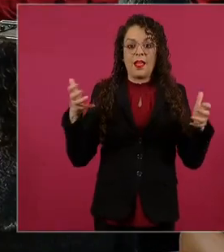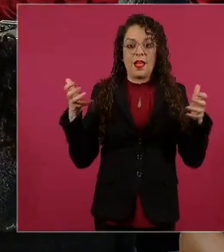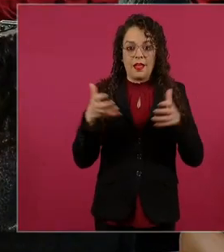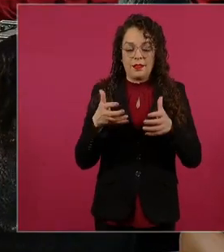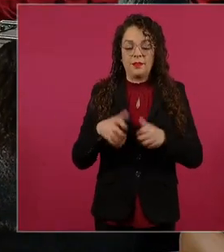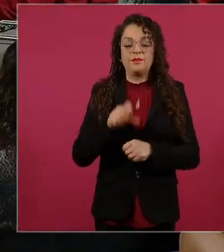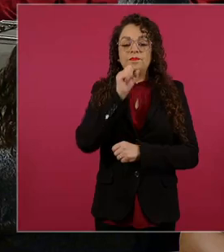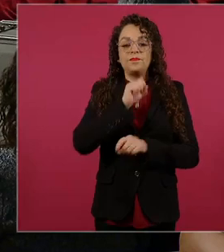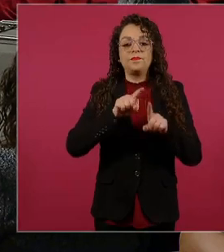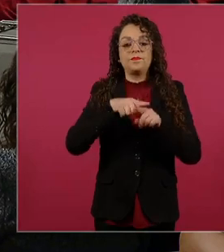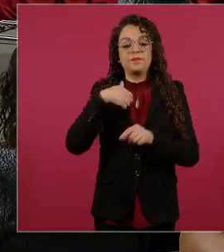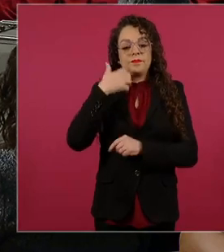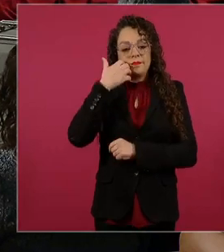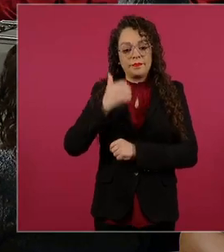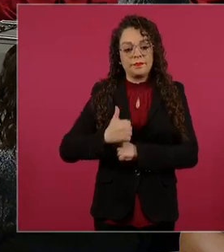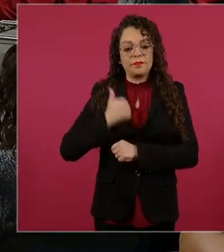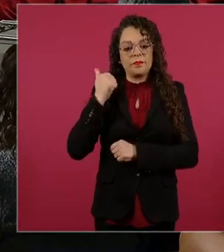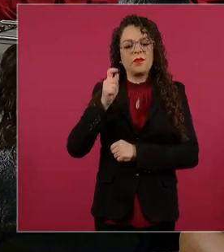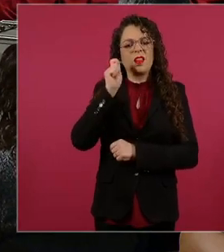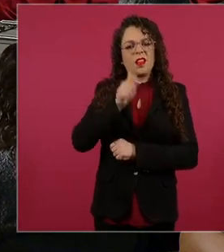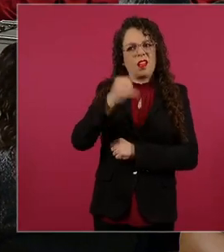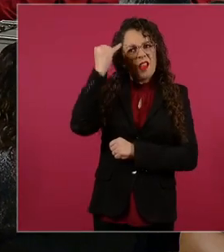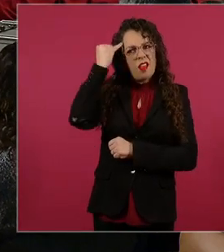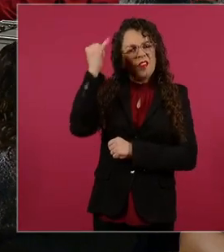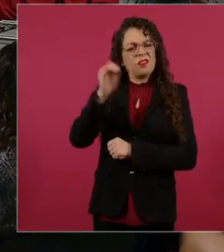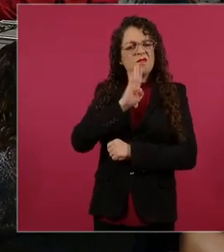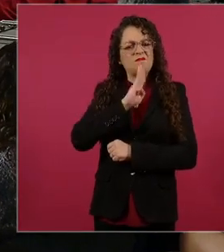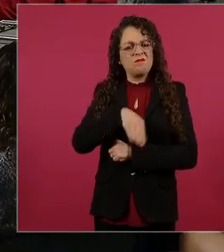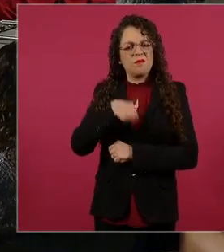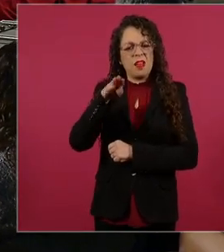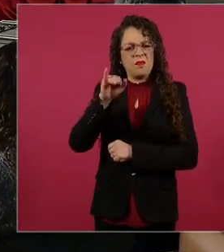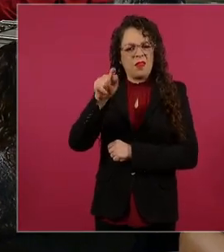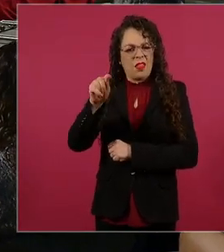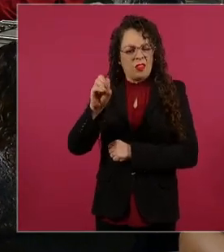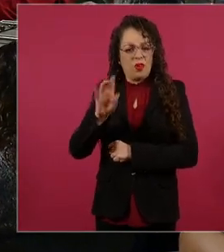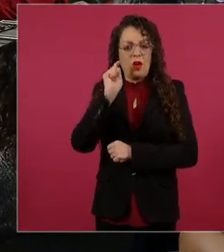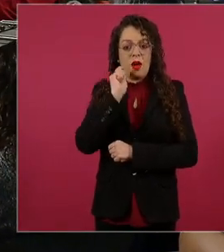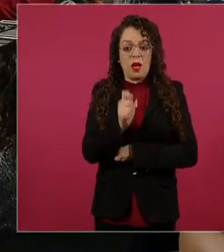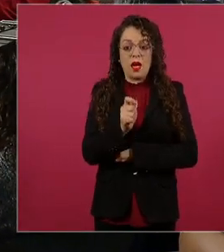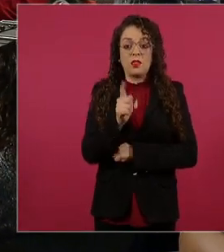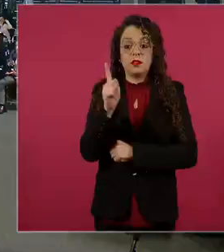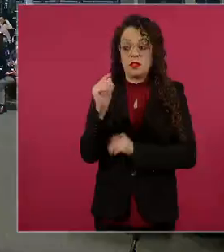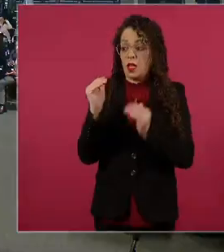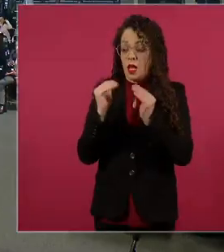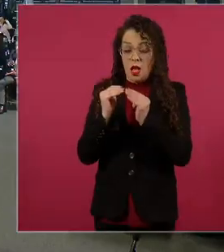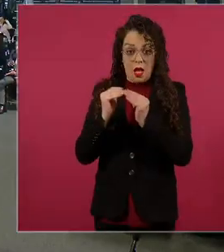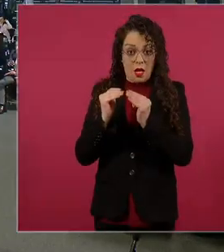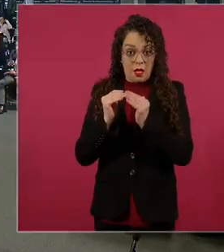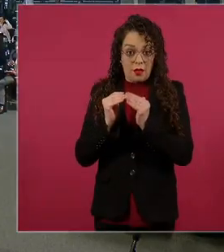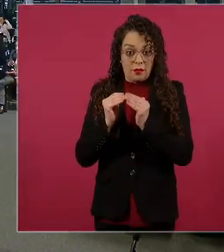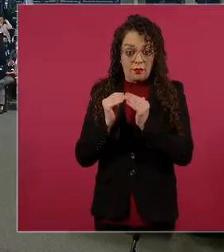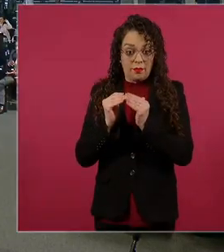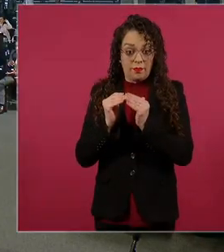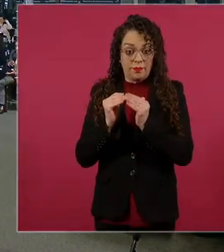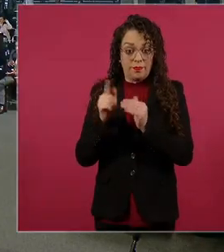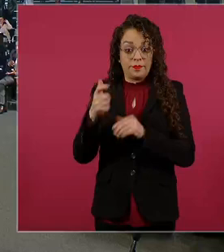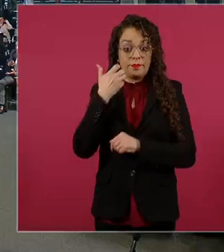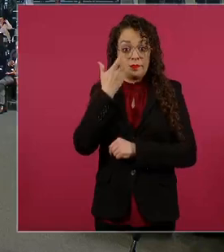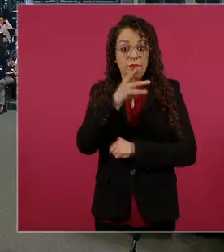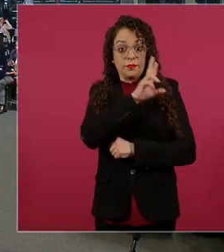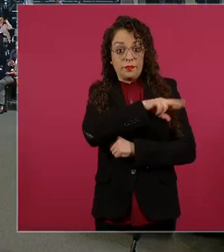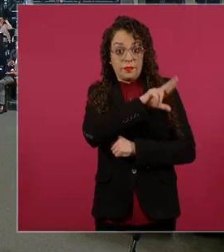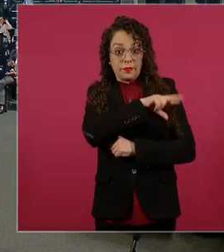para que finalmente se acabe este mito que se mencionaba de que se les iba a privatizar la vivienda a los que hicieran el tema de renta,